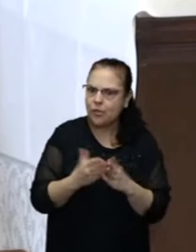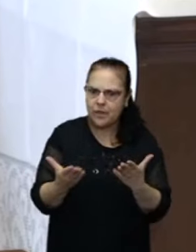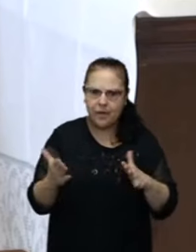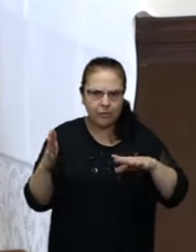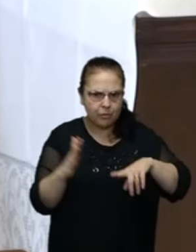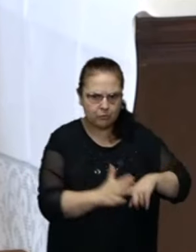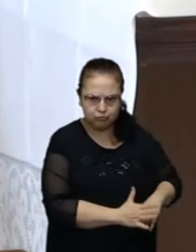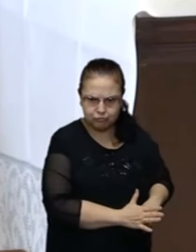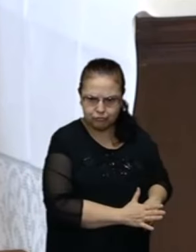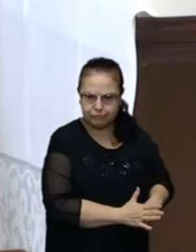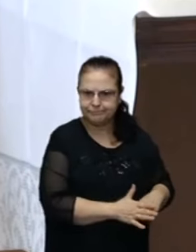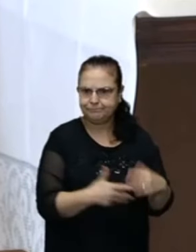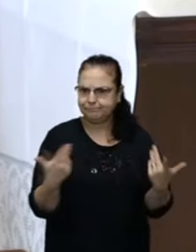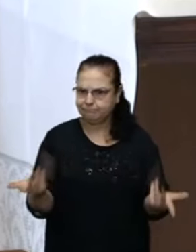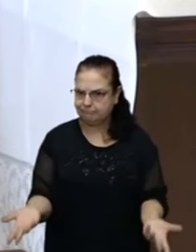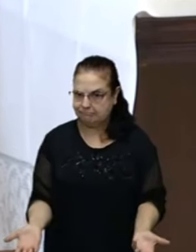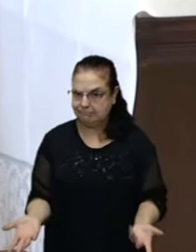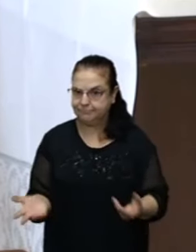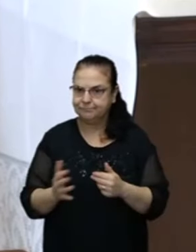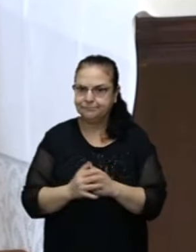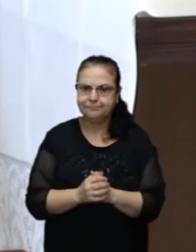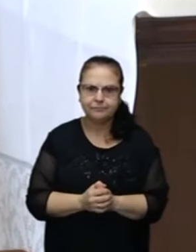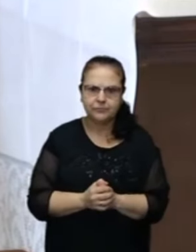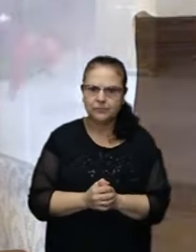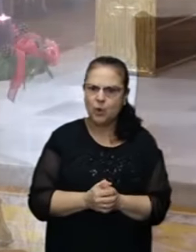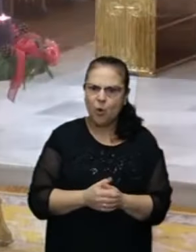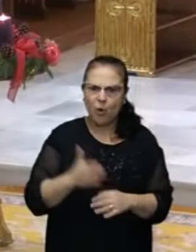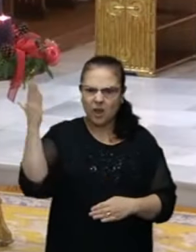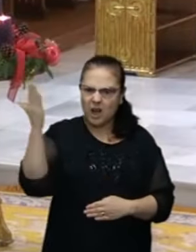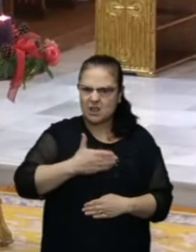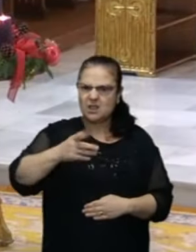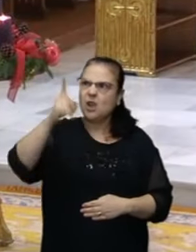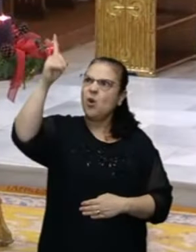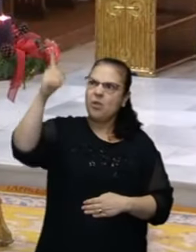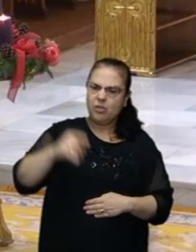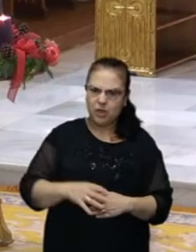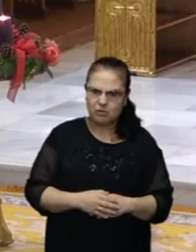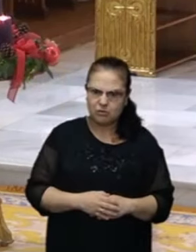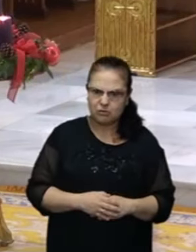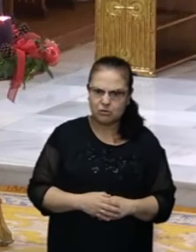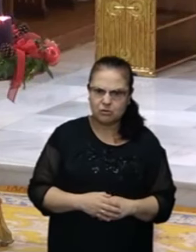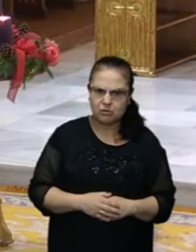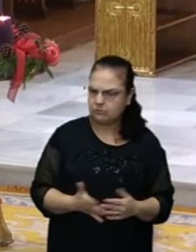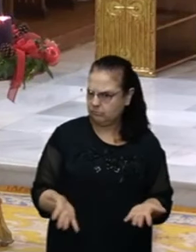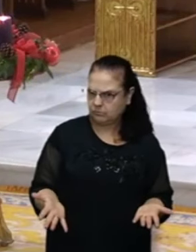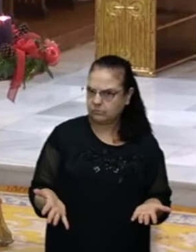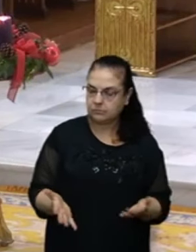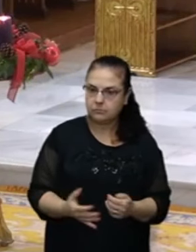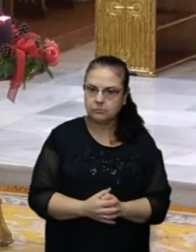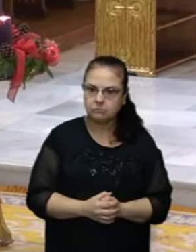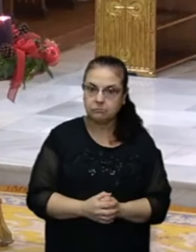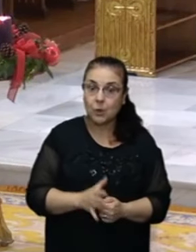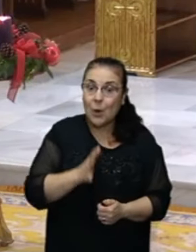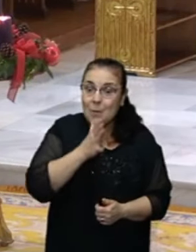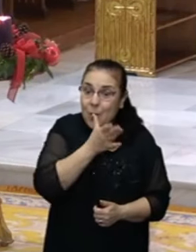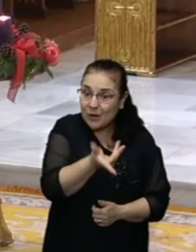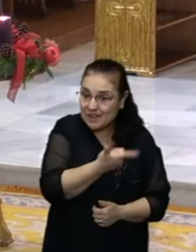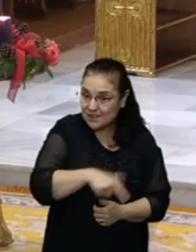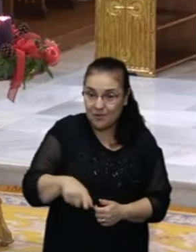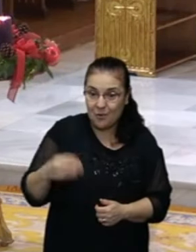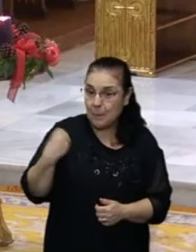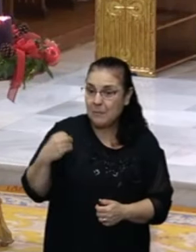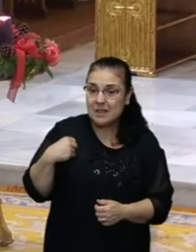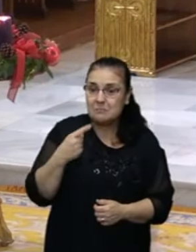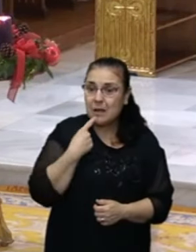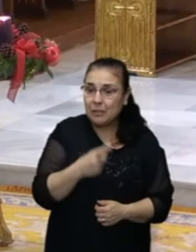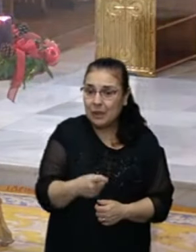como marginada, como que tenía un castigo de Dios. Bueno, pues por eso ella misma dice,